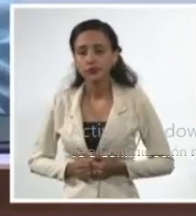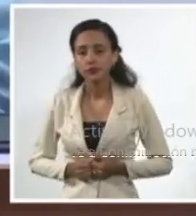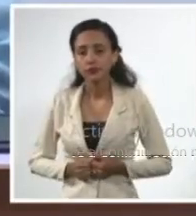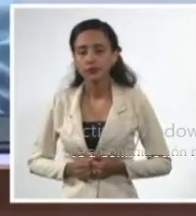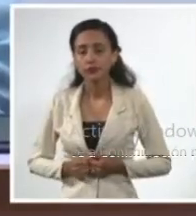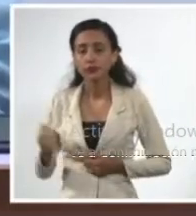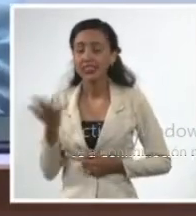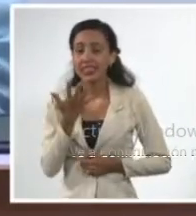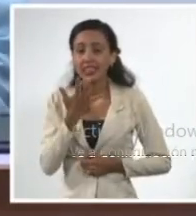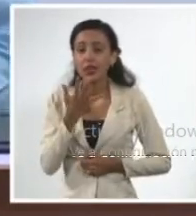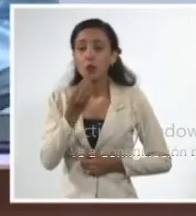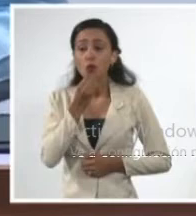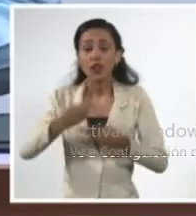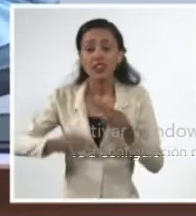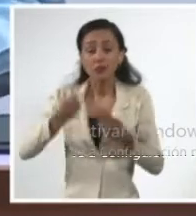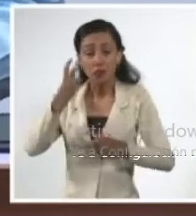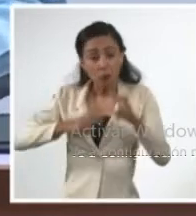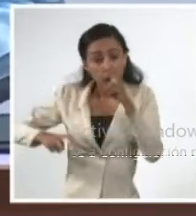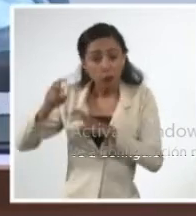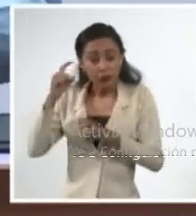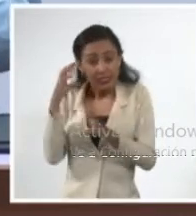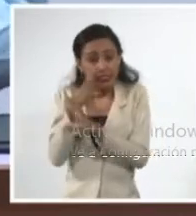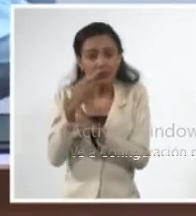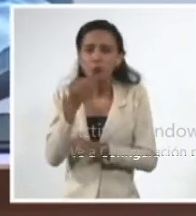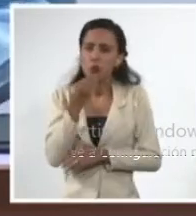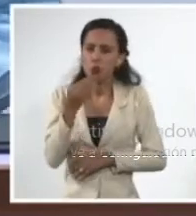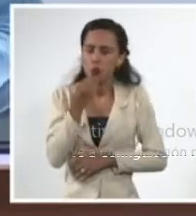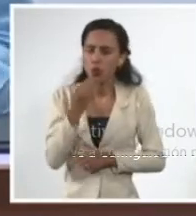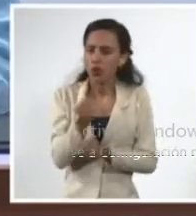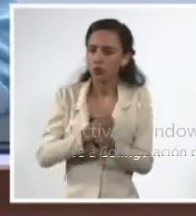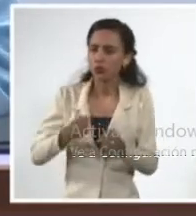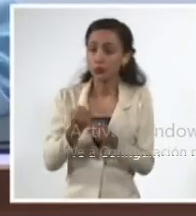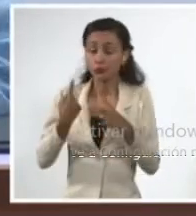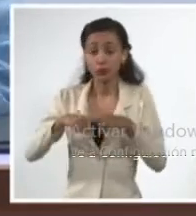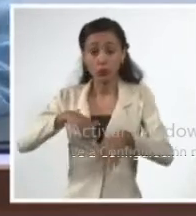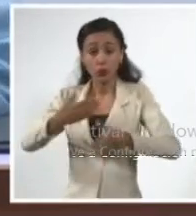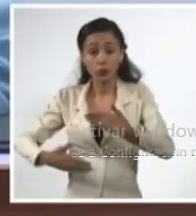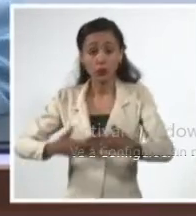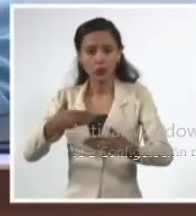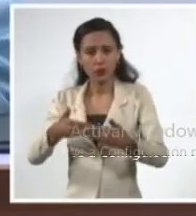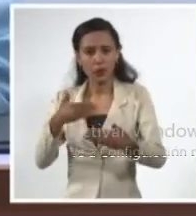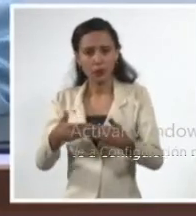¿Quién va a propiciar que la investigación científica se pueda aprovechar para resolver los problemas de la entidad?